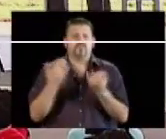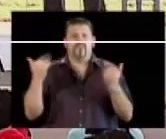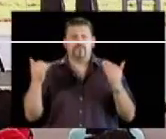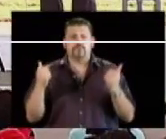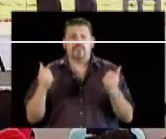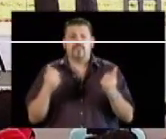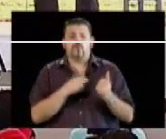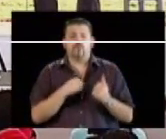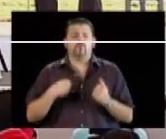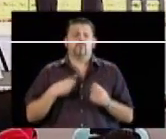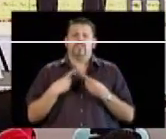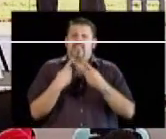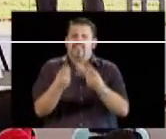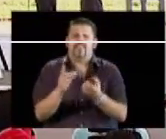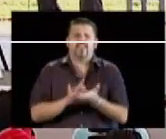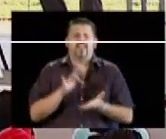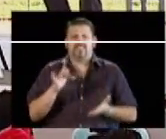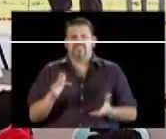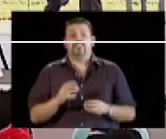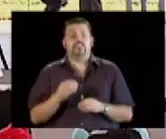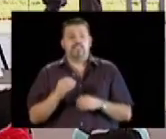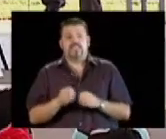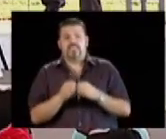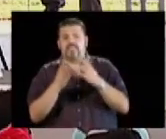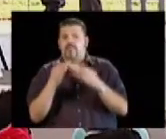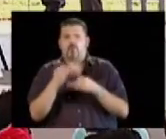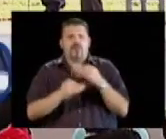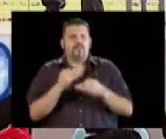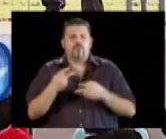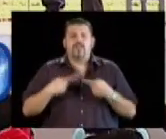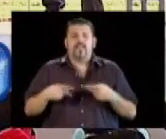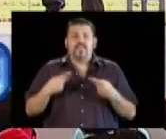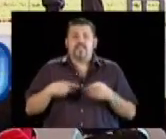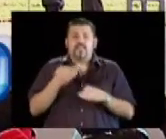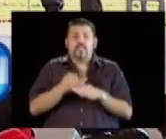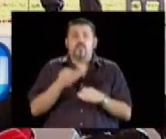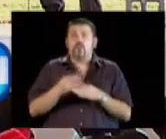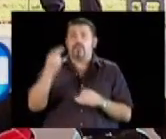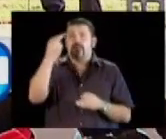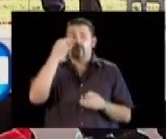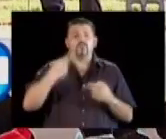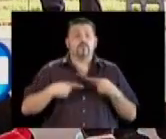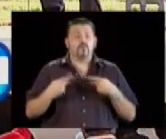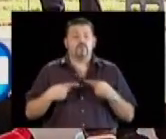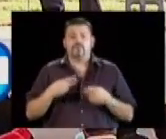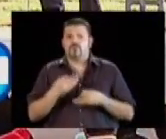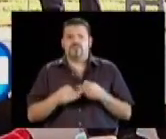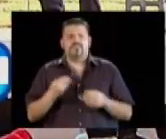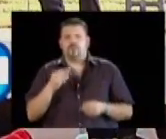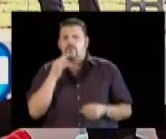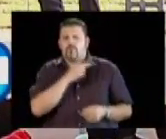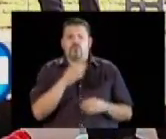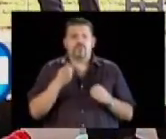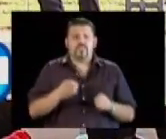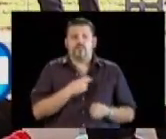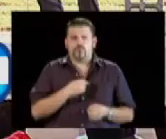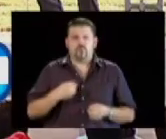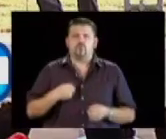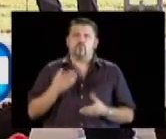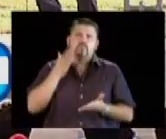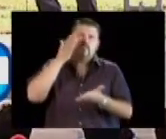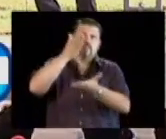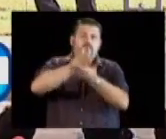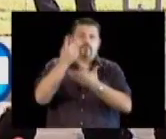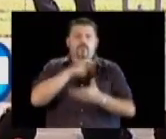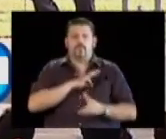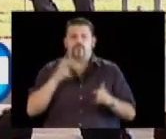y darles las gracias y por supuesto decirles a toda la gente nueva que nos está viendo en Estados Unidos que muy pronto estaremos por allá, vienen